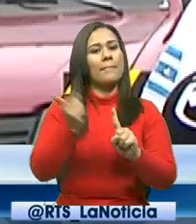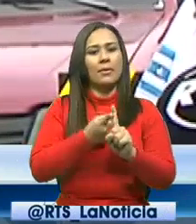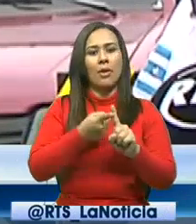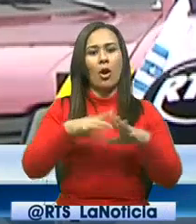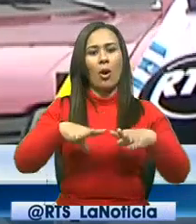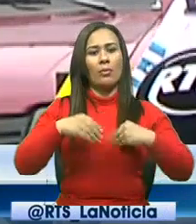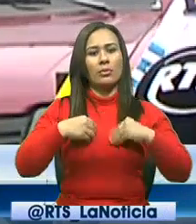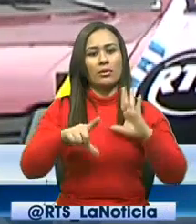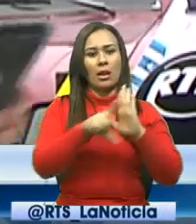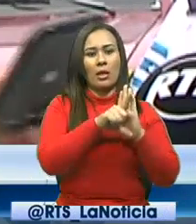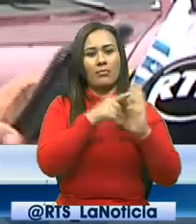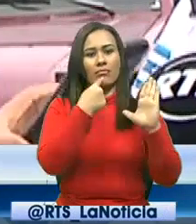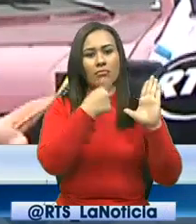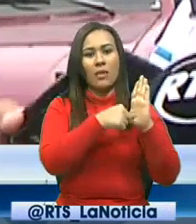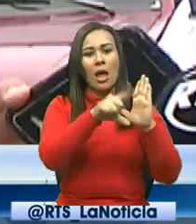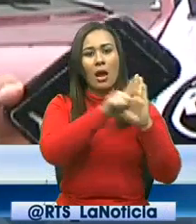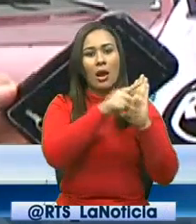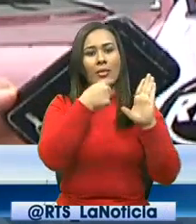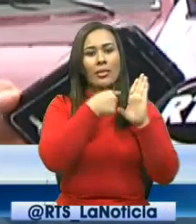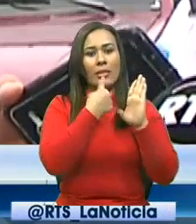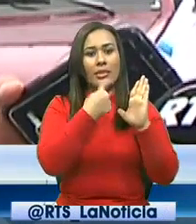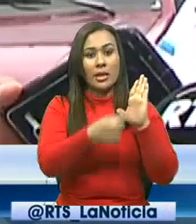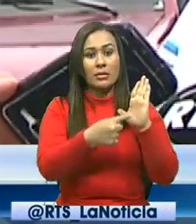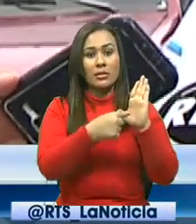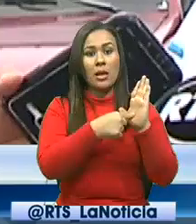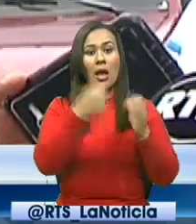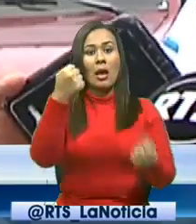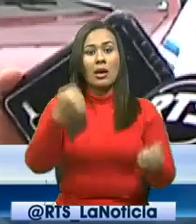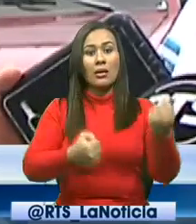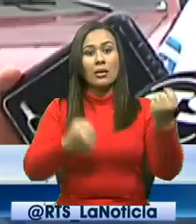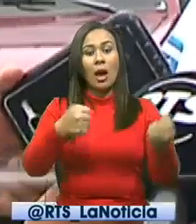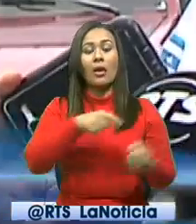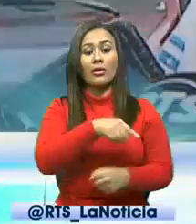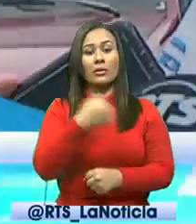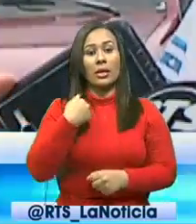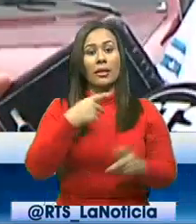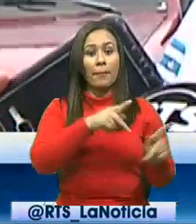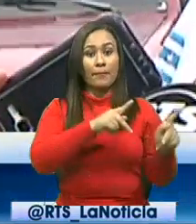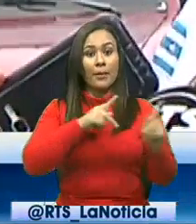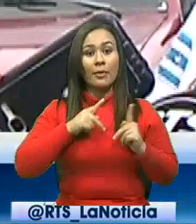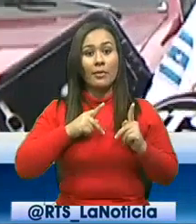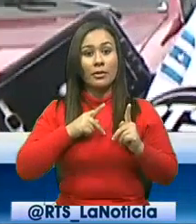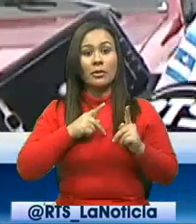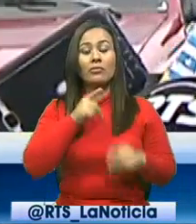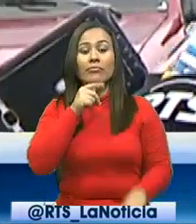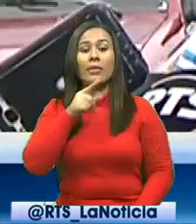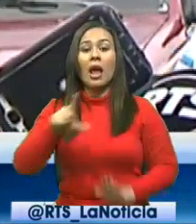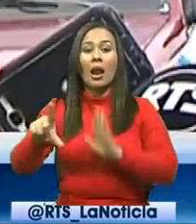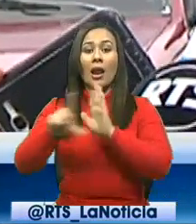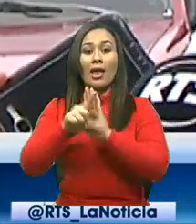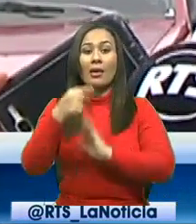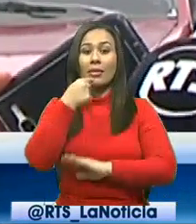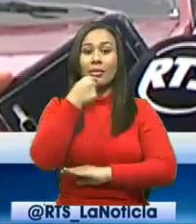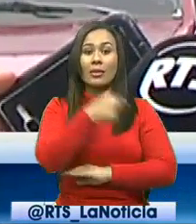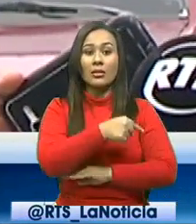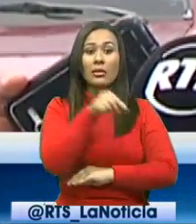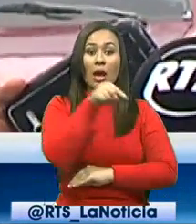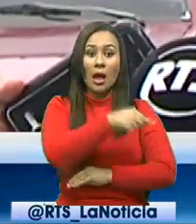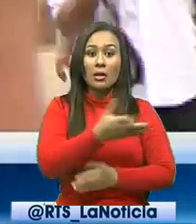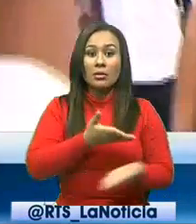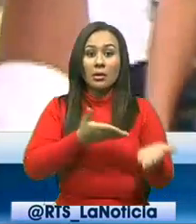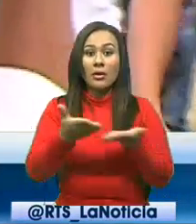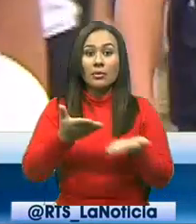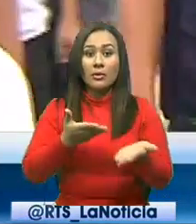con vehículos que estén legalmente regulados, lógicamente por la ley, y que presten este servicio de transporte